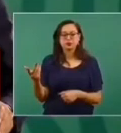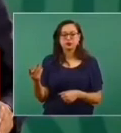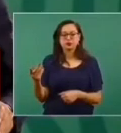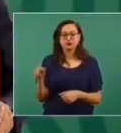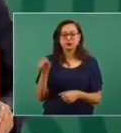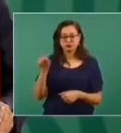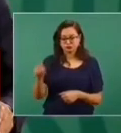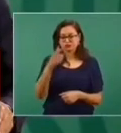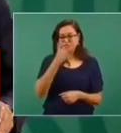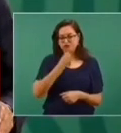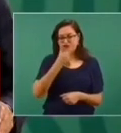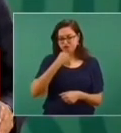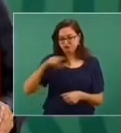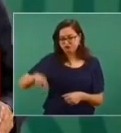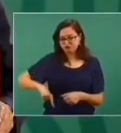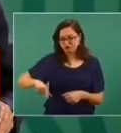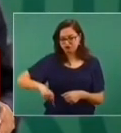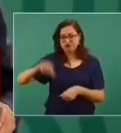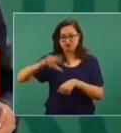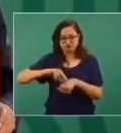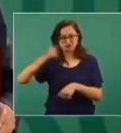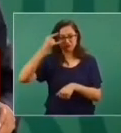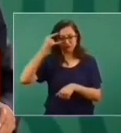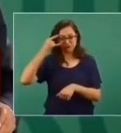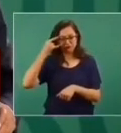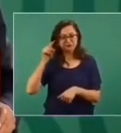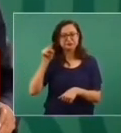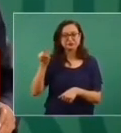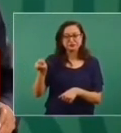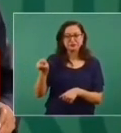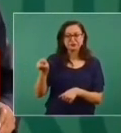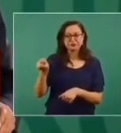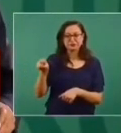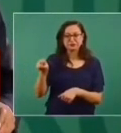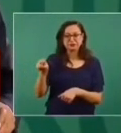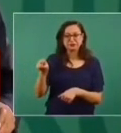Ahíza es bastante